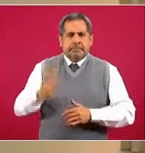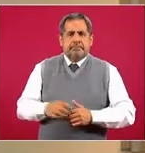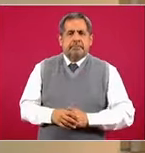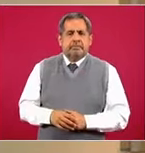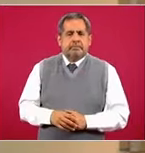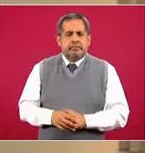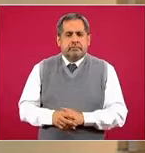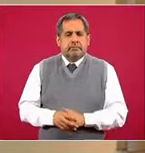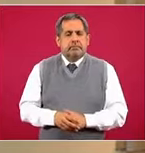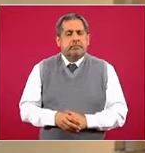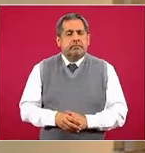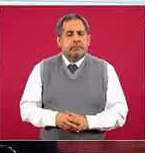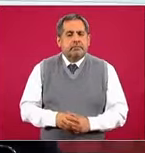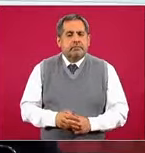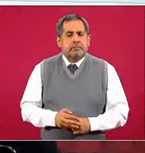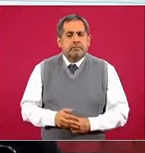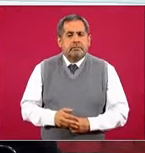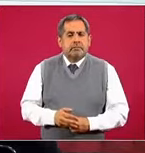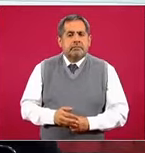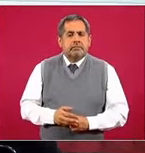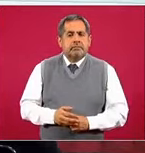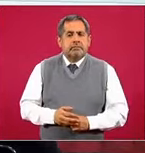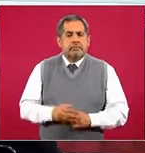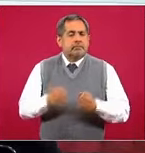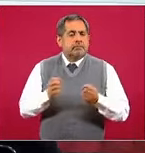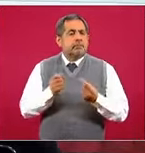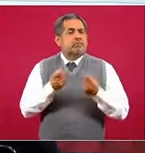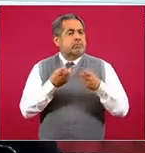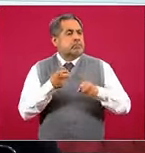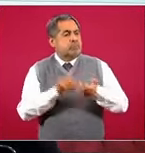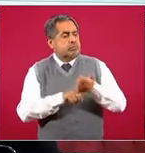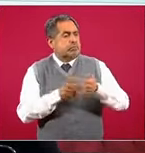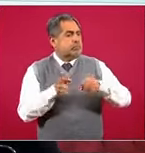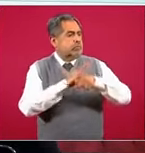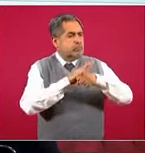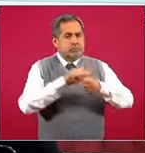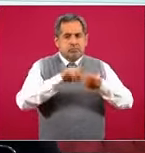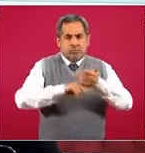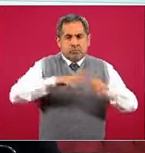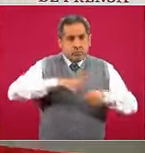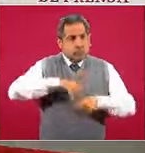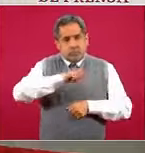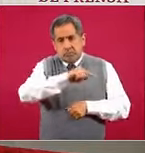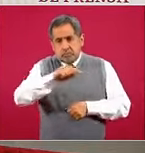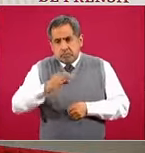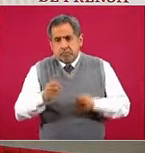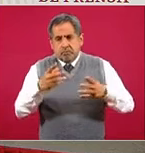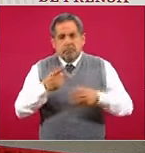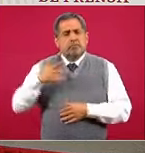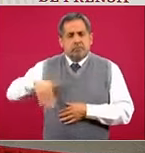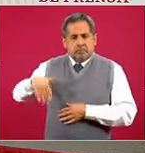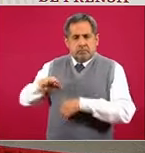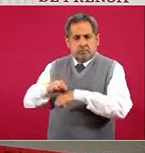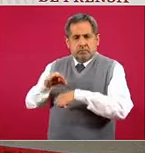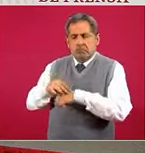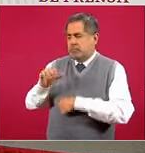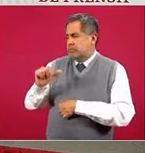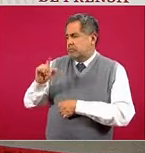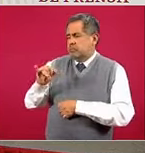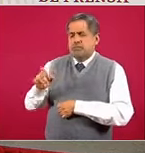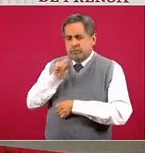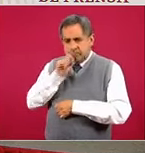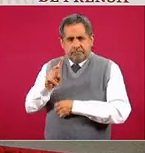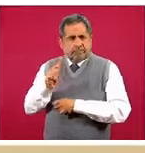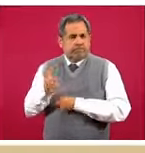favor. La positividad al virus SARS-CoV-2, que ya explicó también el doctor Alomía cómo